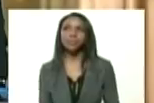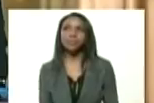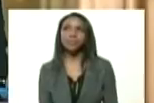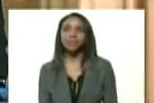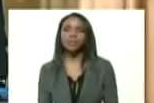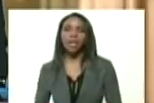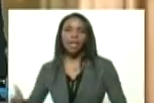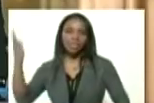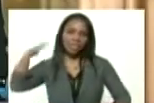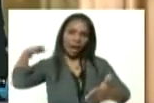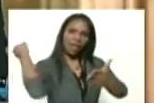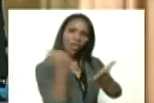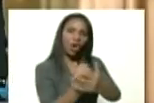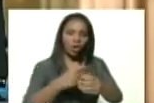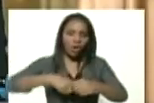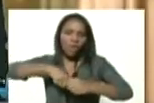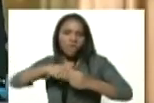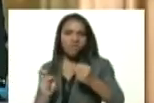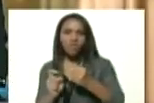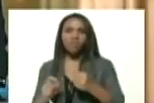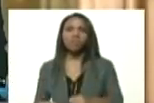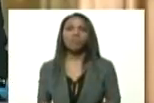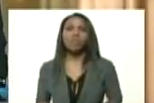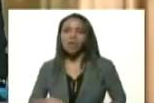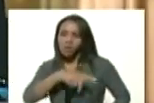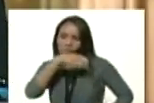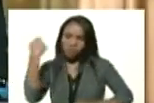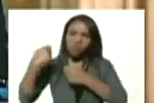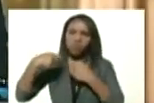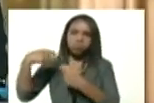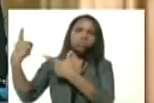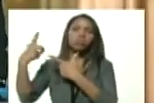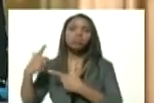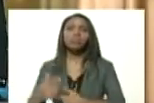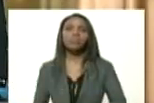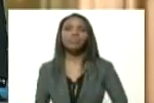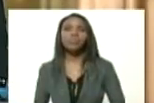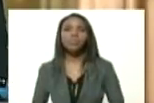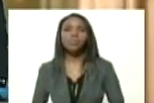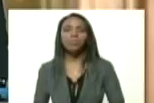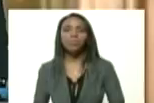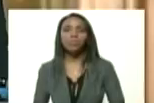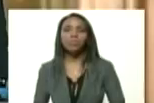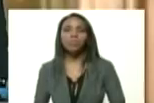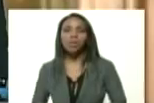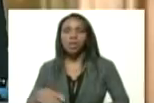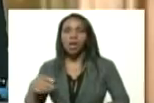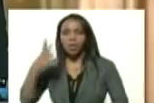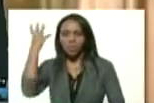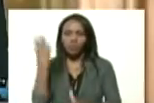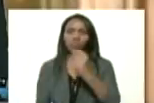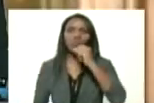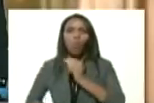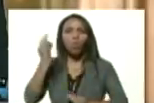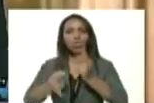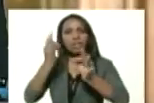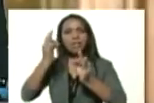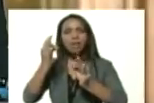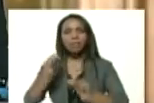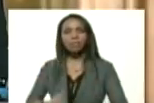traidor desertor narcotraficante prófugo de la justicia